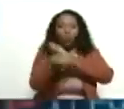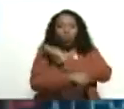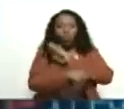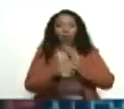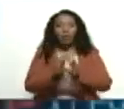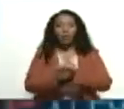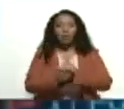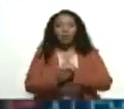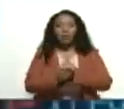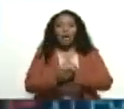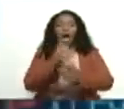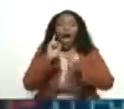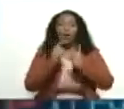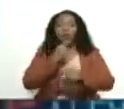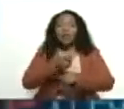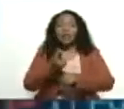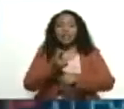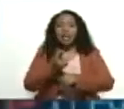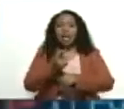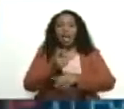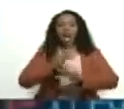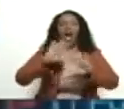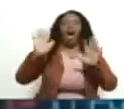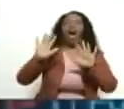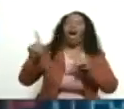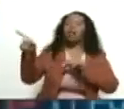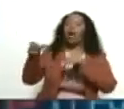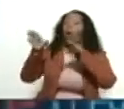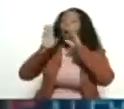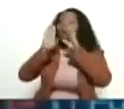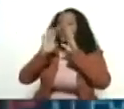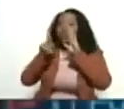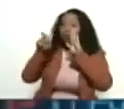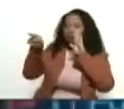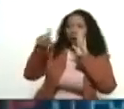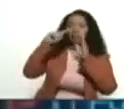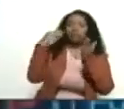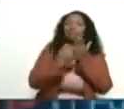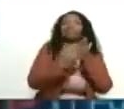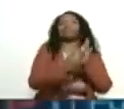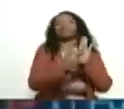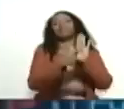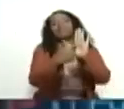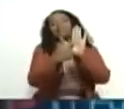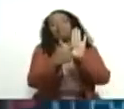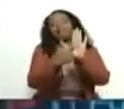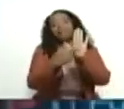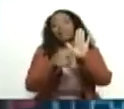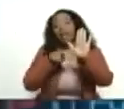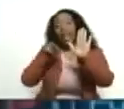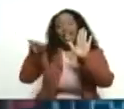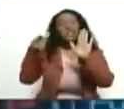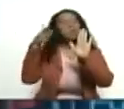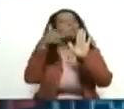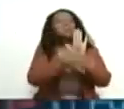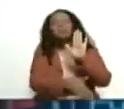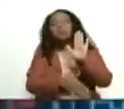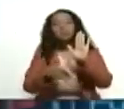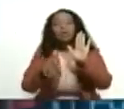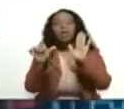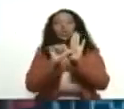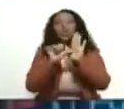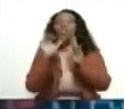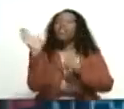uno tiende a decir con mucha frecuencia, confesión de parte, relevo de pruebas. Eso proviene de